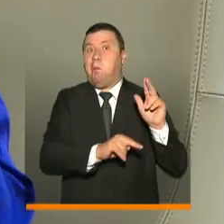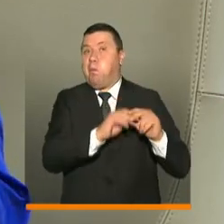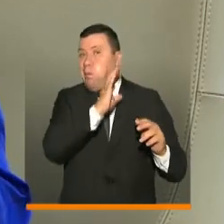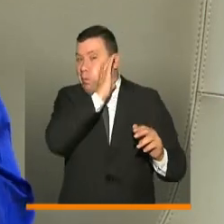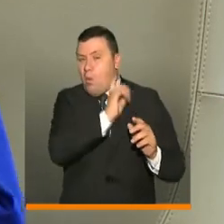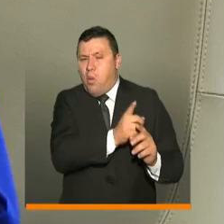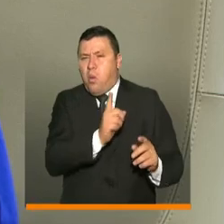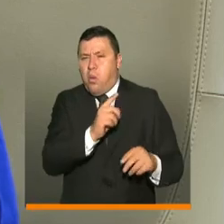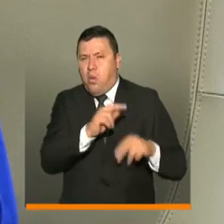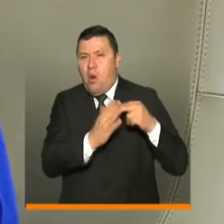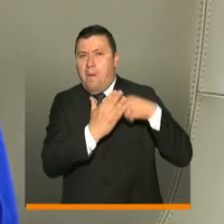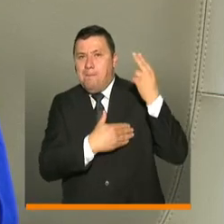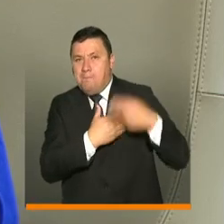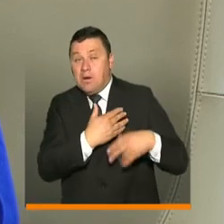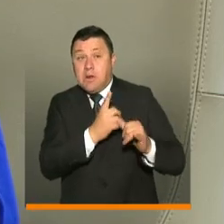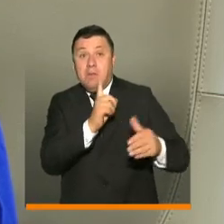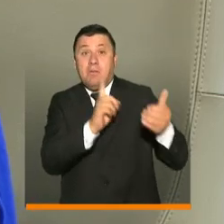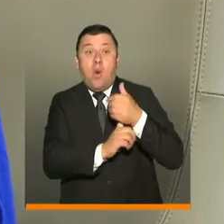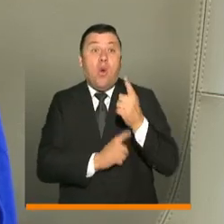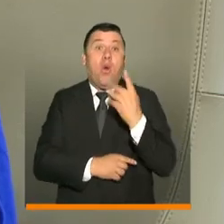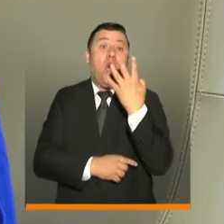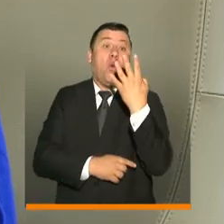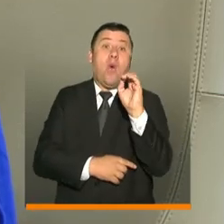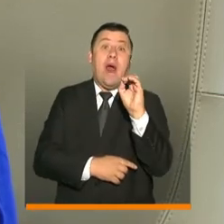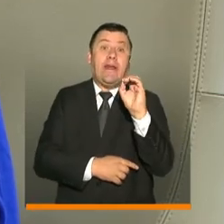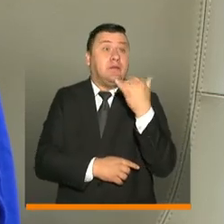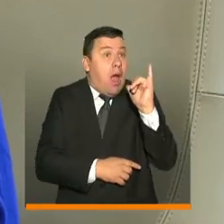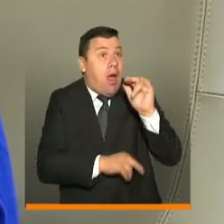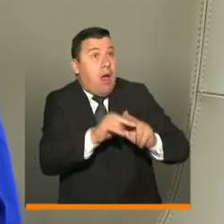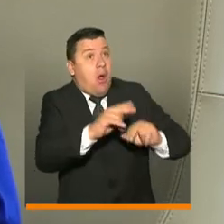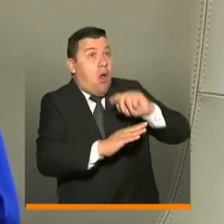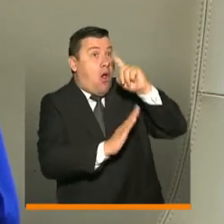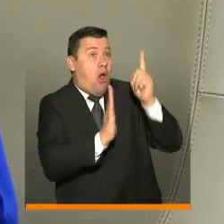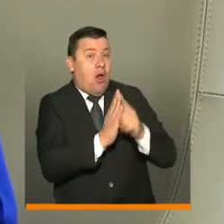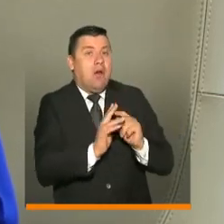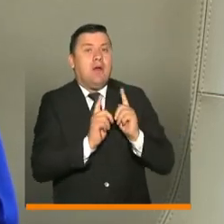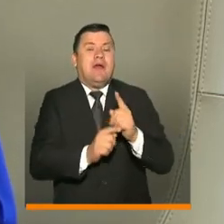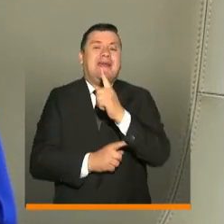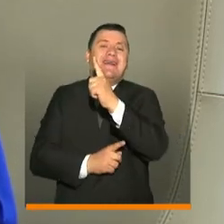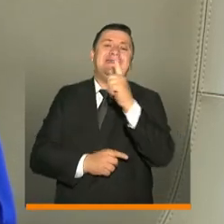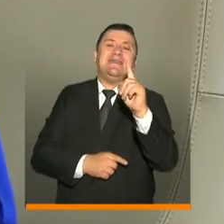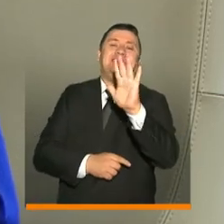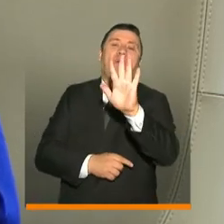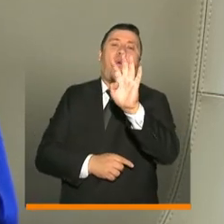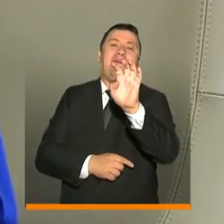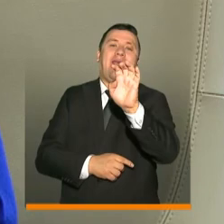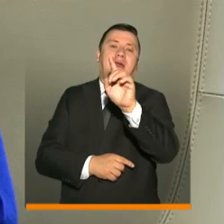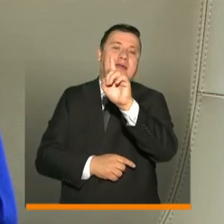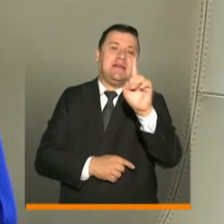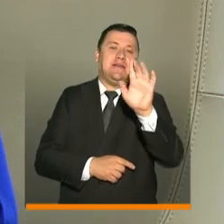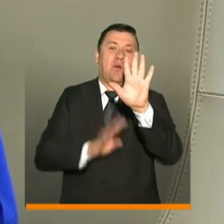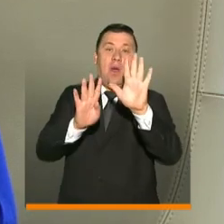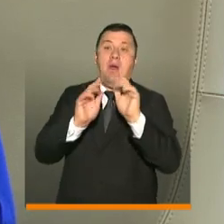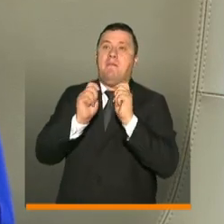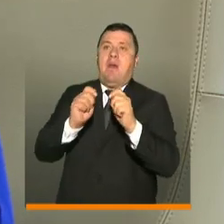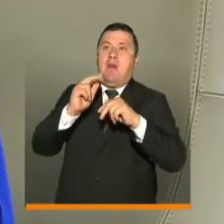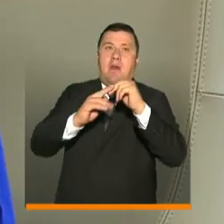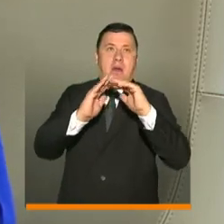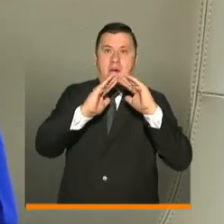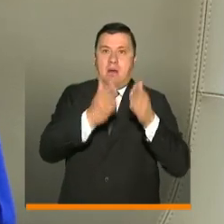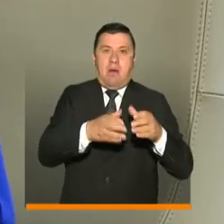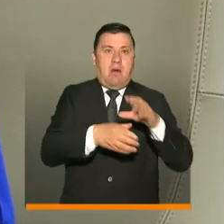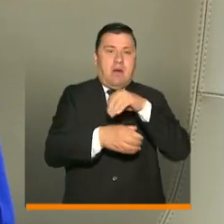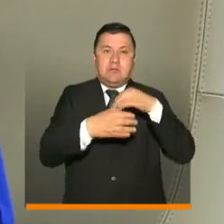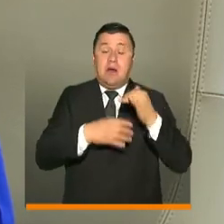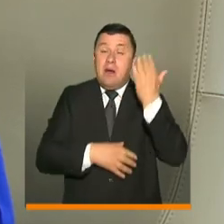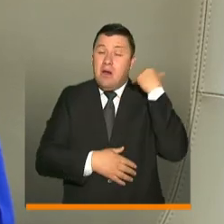pero importante, nosotros encontramos 40 obras terminadas, hemos entregado 159 y de esas 389, recuerden